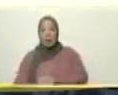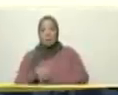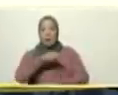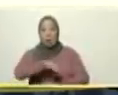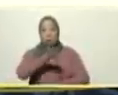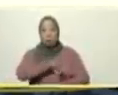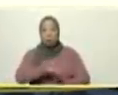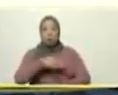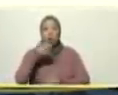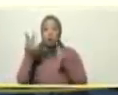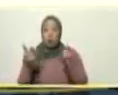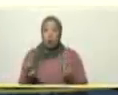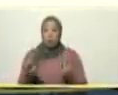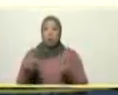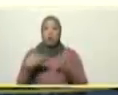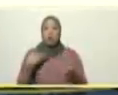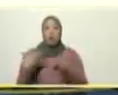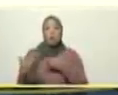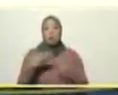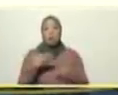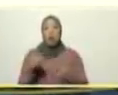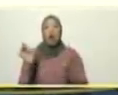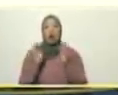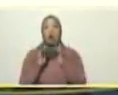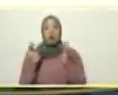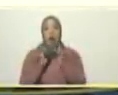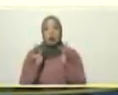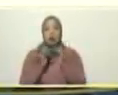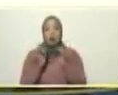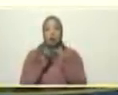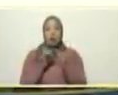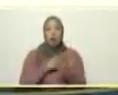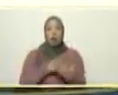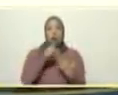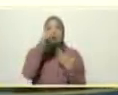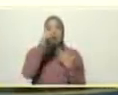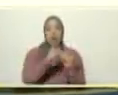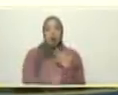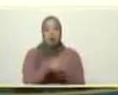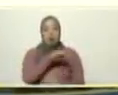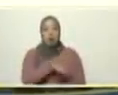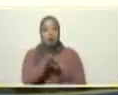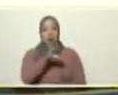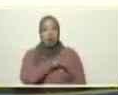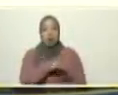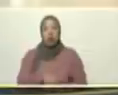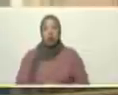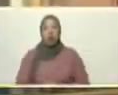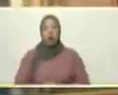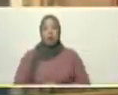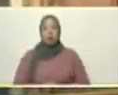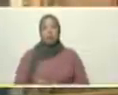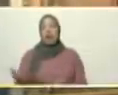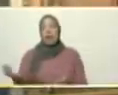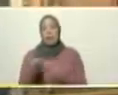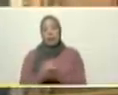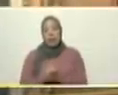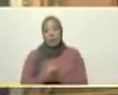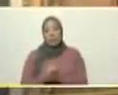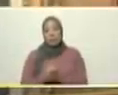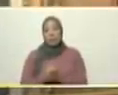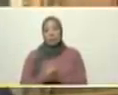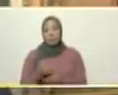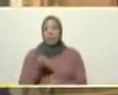canciller pudiera hacer la propuesta, que la hacemos desde la solidaridad, desde